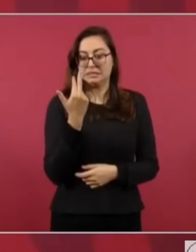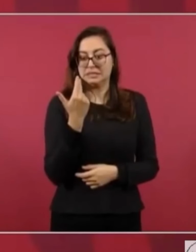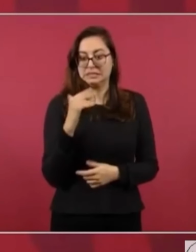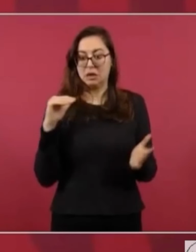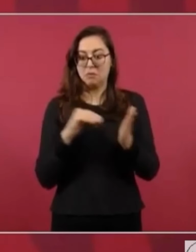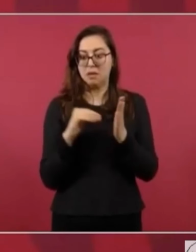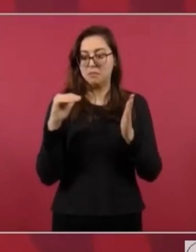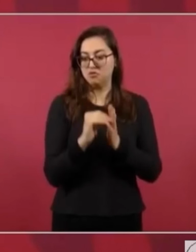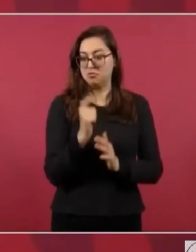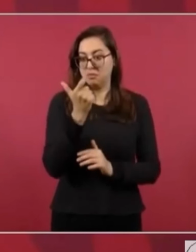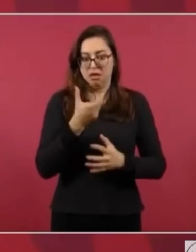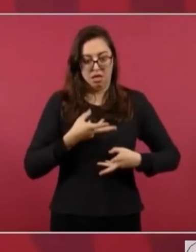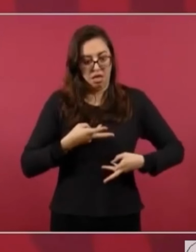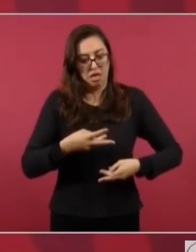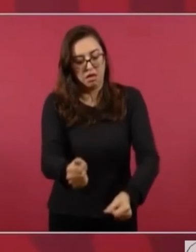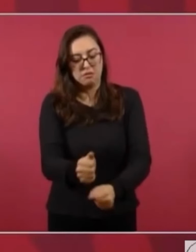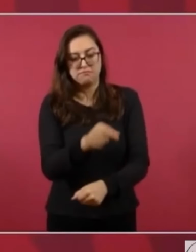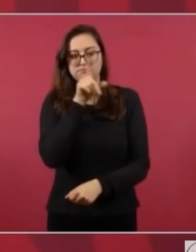25,000 millones de pesos